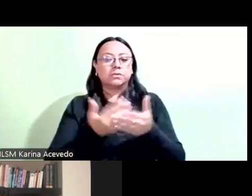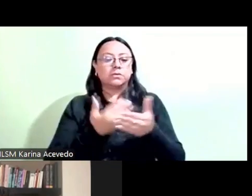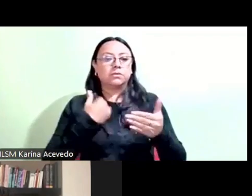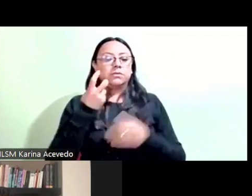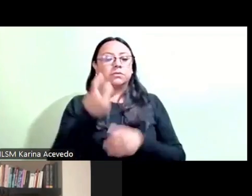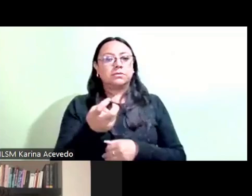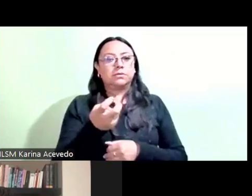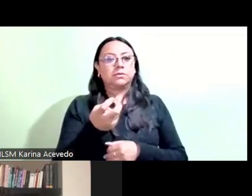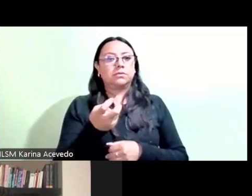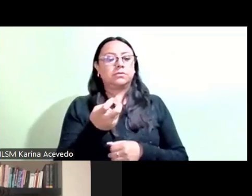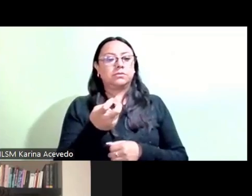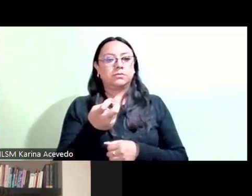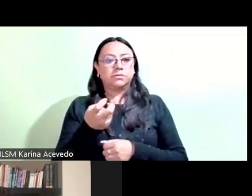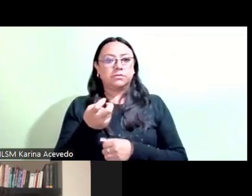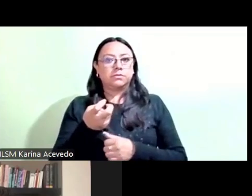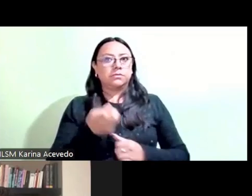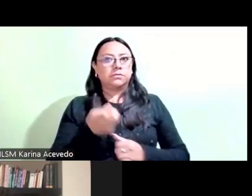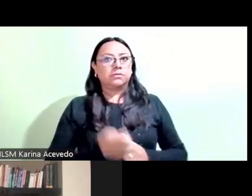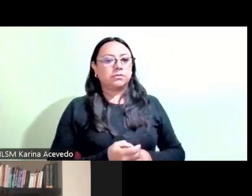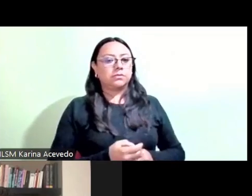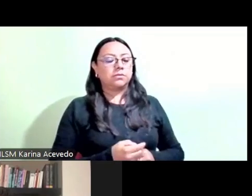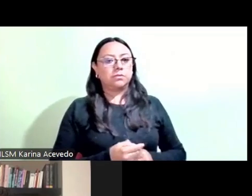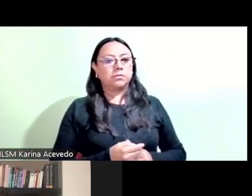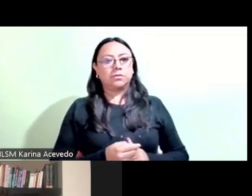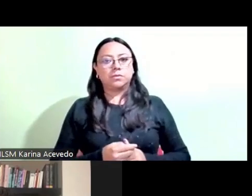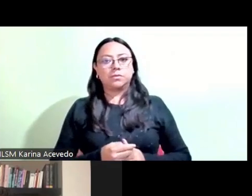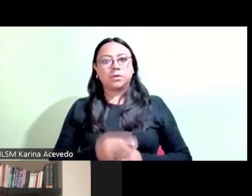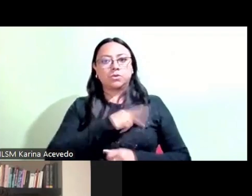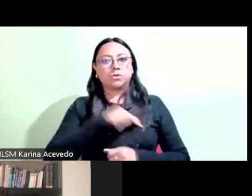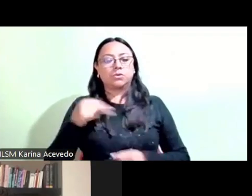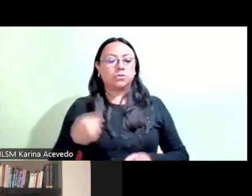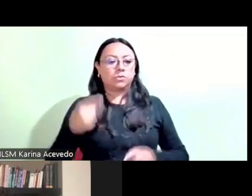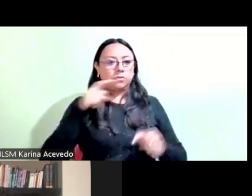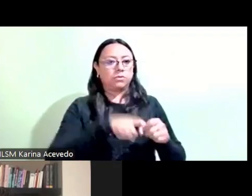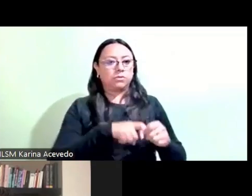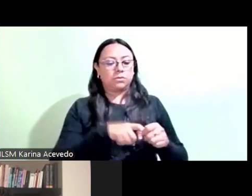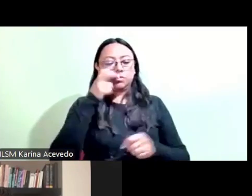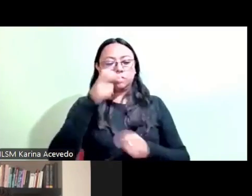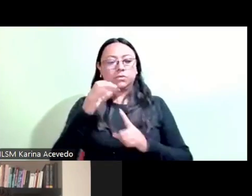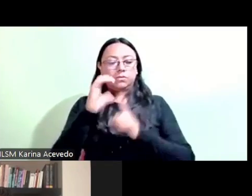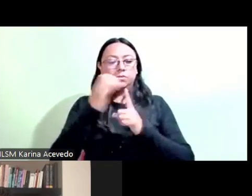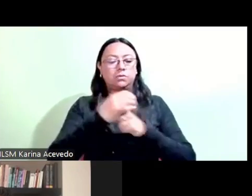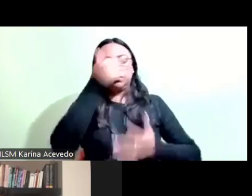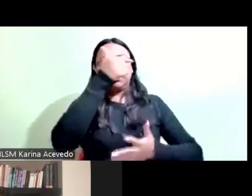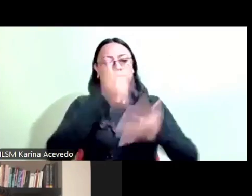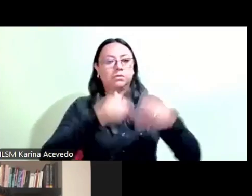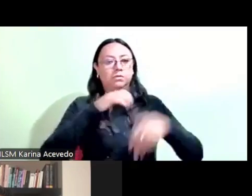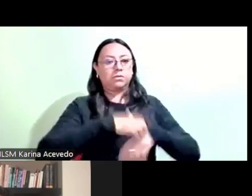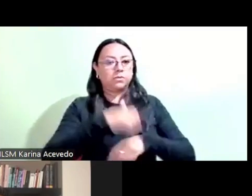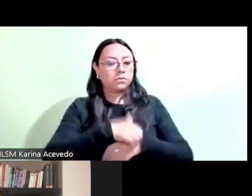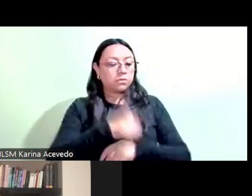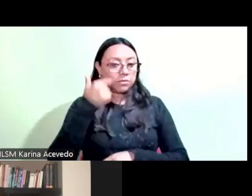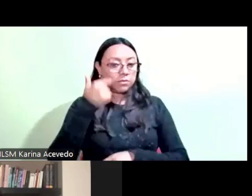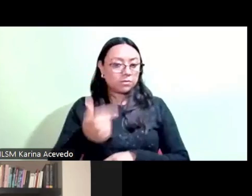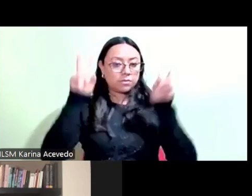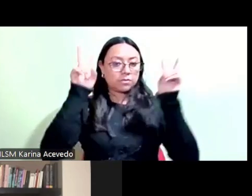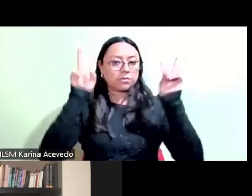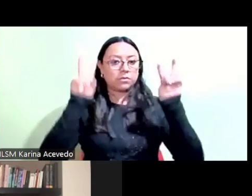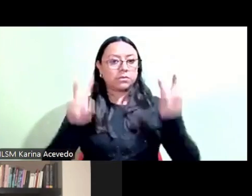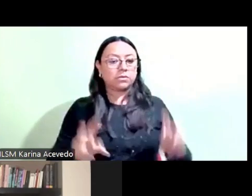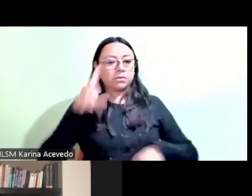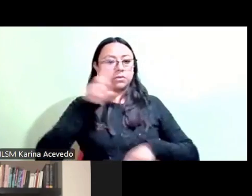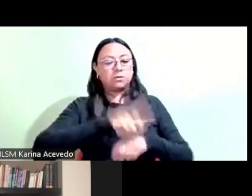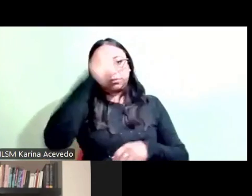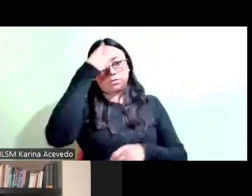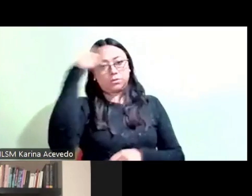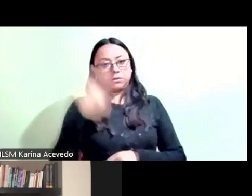plantear que hemos acordado con integrantes de esta comisión el retiro del asunto enlistado en el numeral 7 del orden del día, con la finalidad